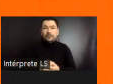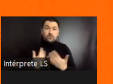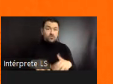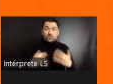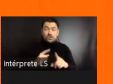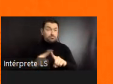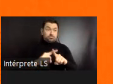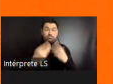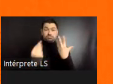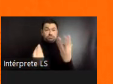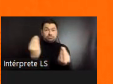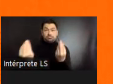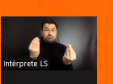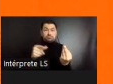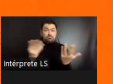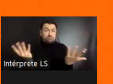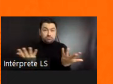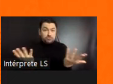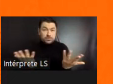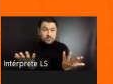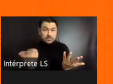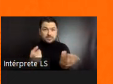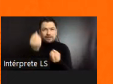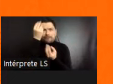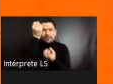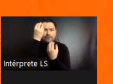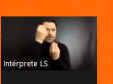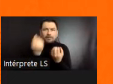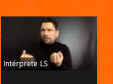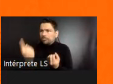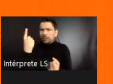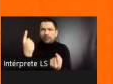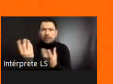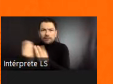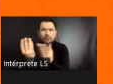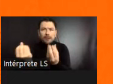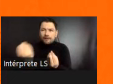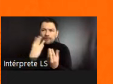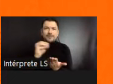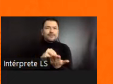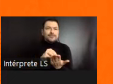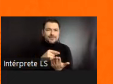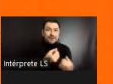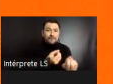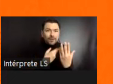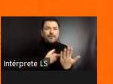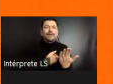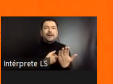producen y que salen para responder a emergencias de salud de distintos sectores.